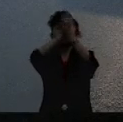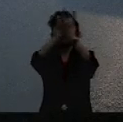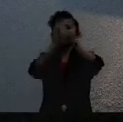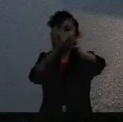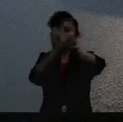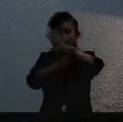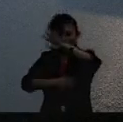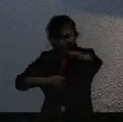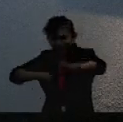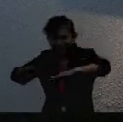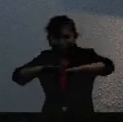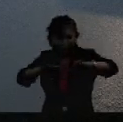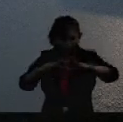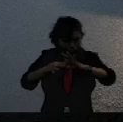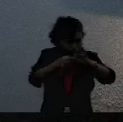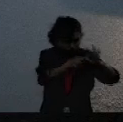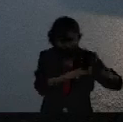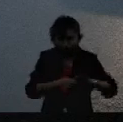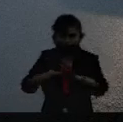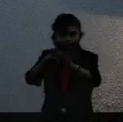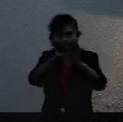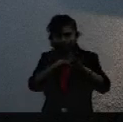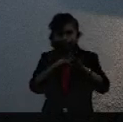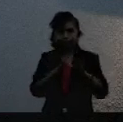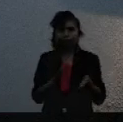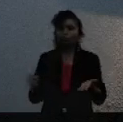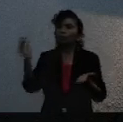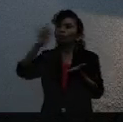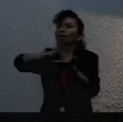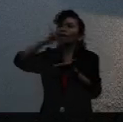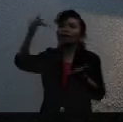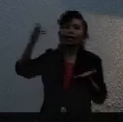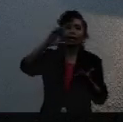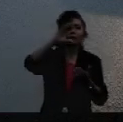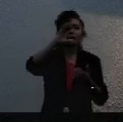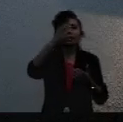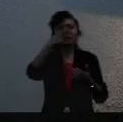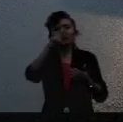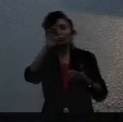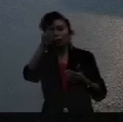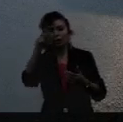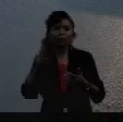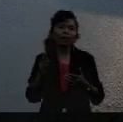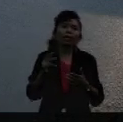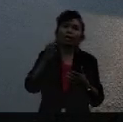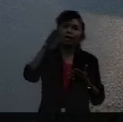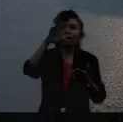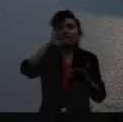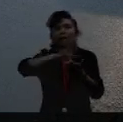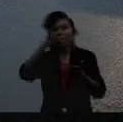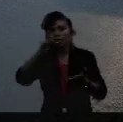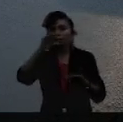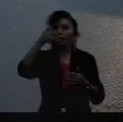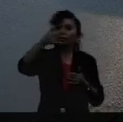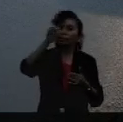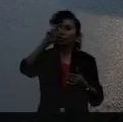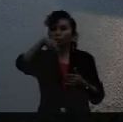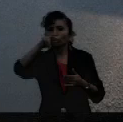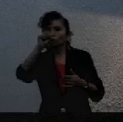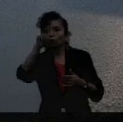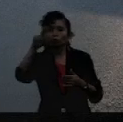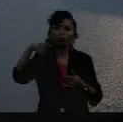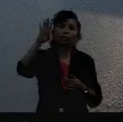trabajar en territorio y no escritorio Gracias Chepe gracias anapati Gracias juni Eric Diego Blanca